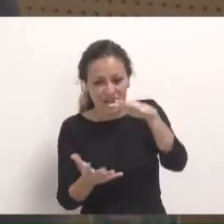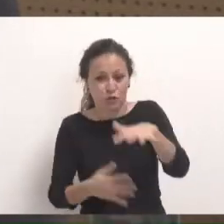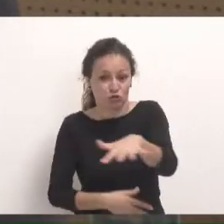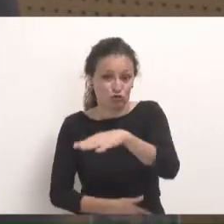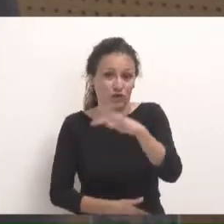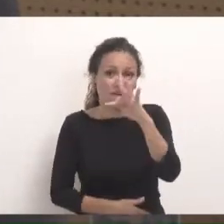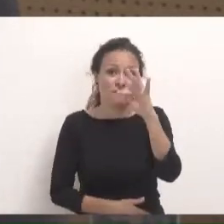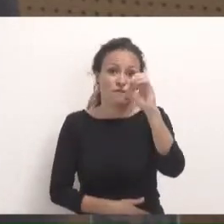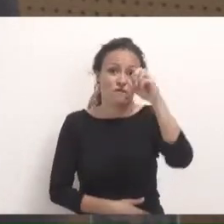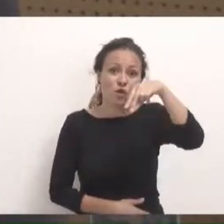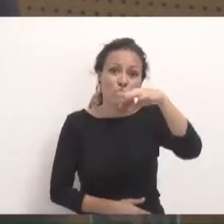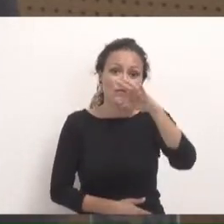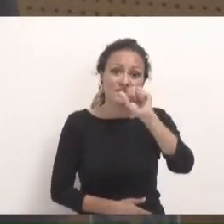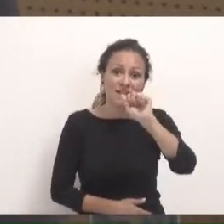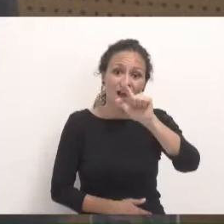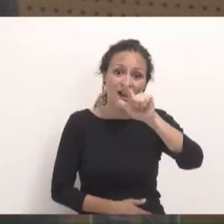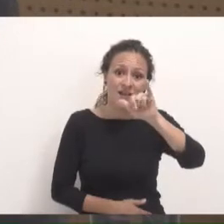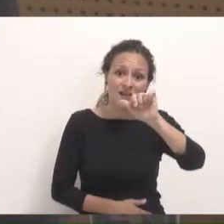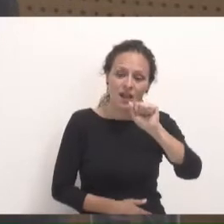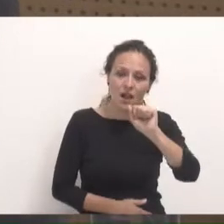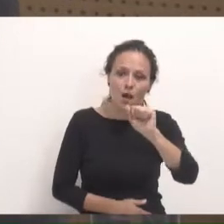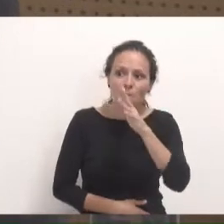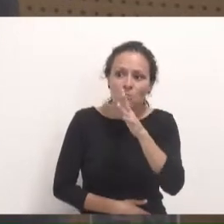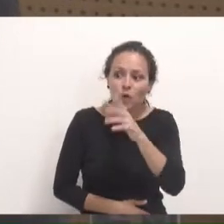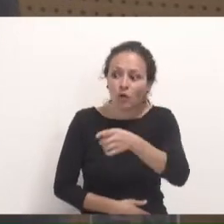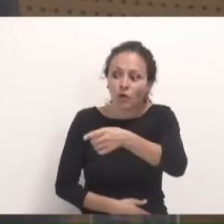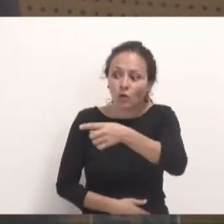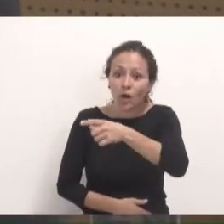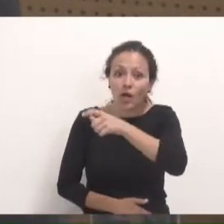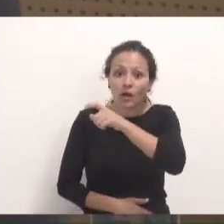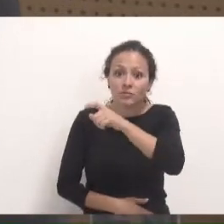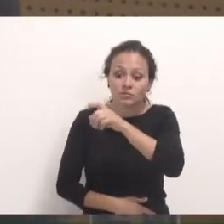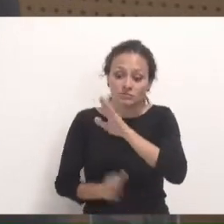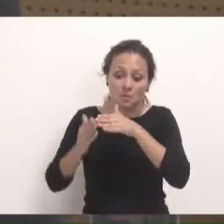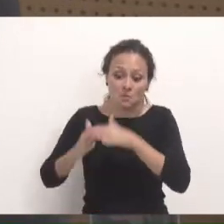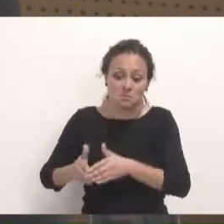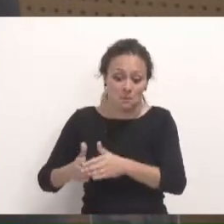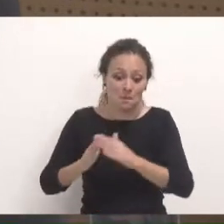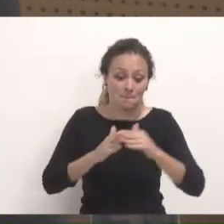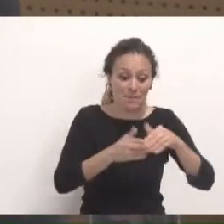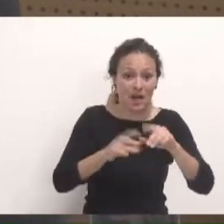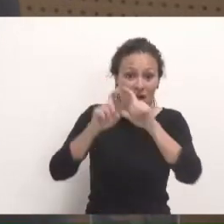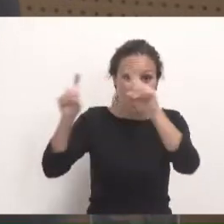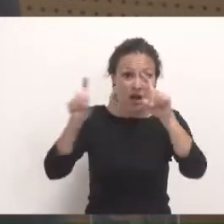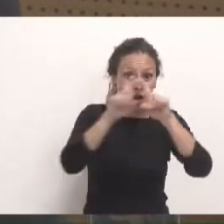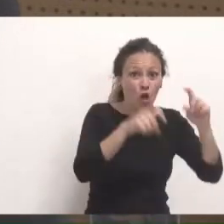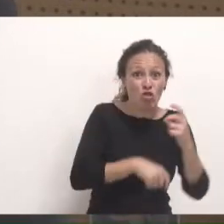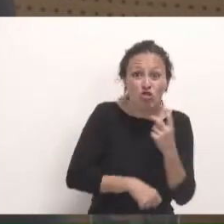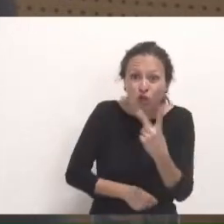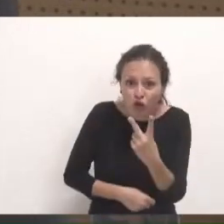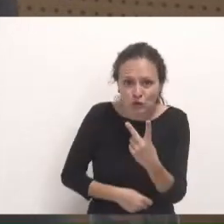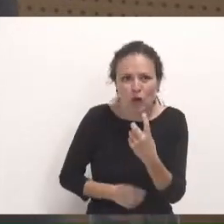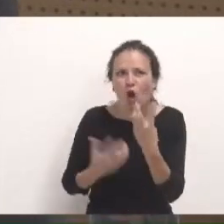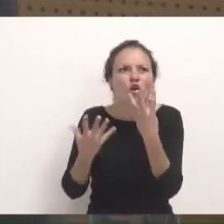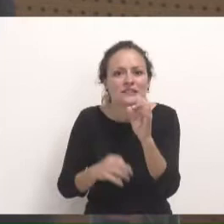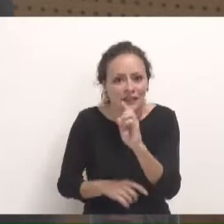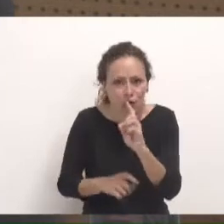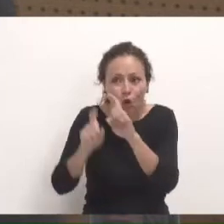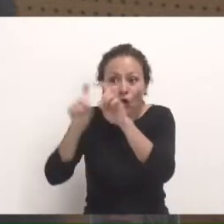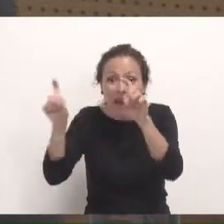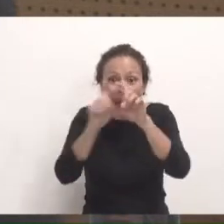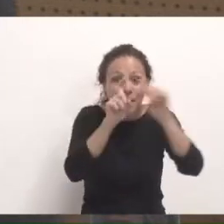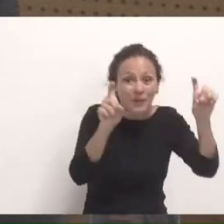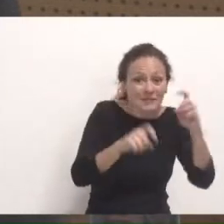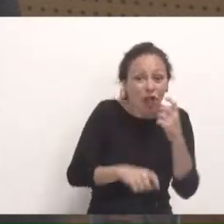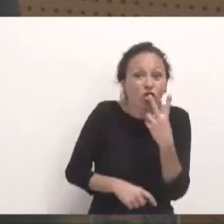Fonsalía porque no se ha sabido poner de acuerdo a dos navieras, no a 80, ni a 50, ni a 14, a dos navieras que operan en el puerto